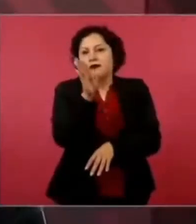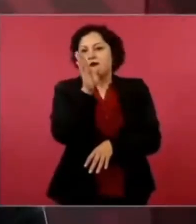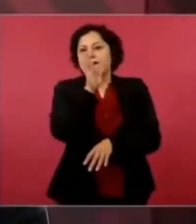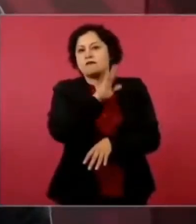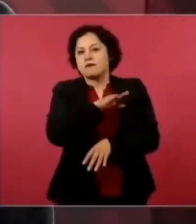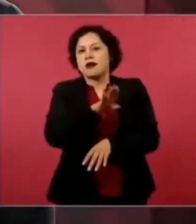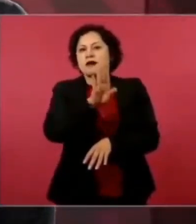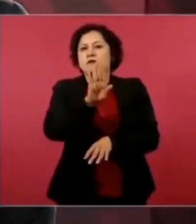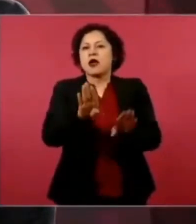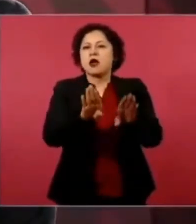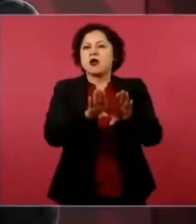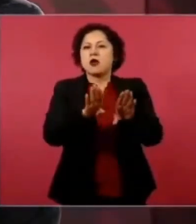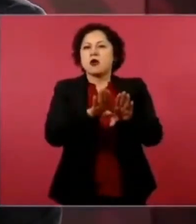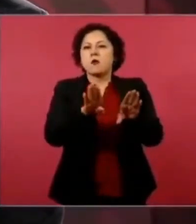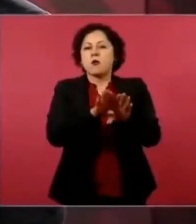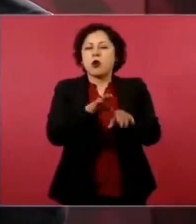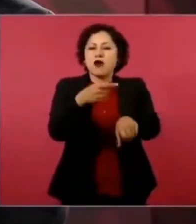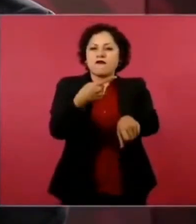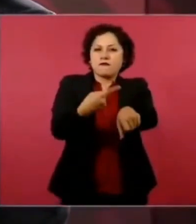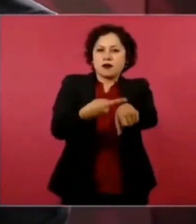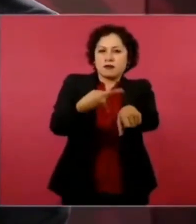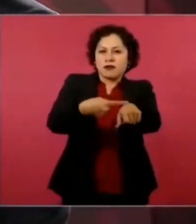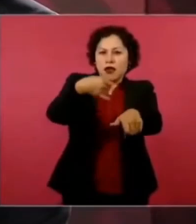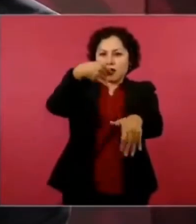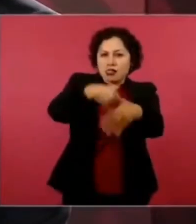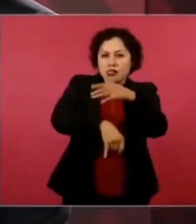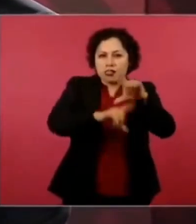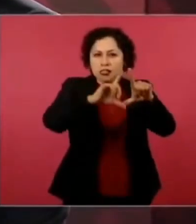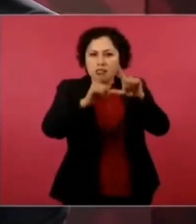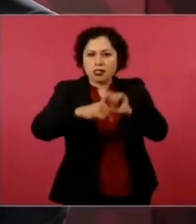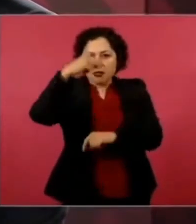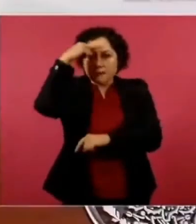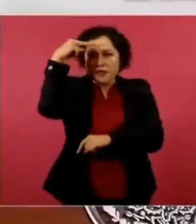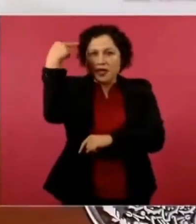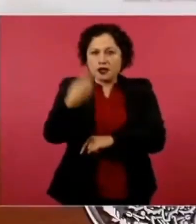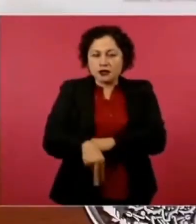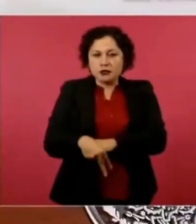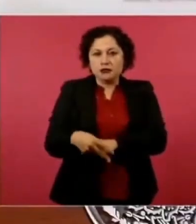principal de la desigualdad social y de la desigualdad económica.